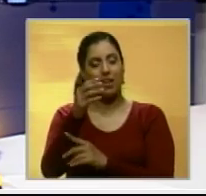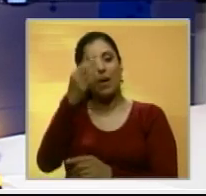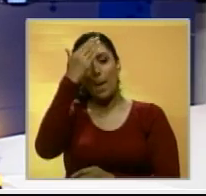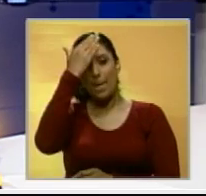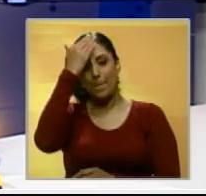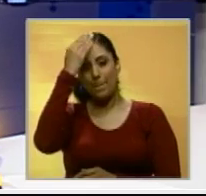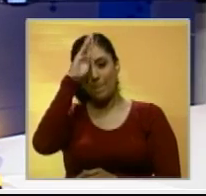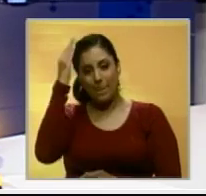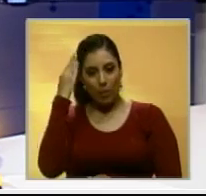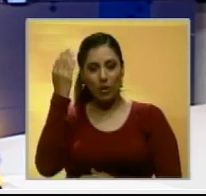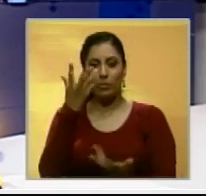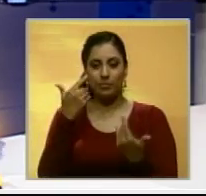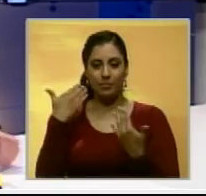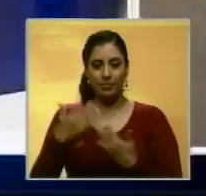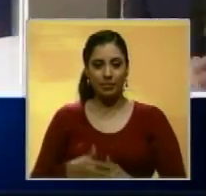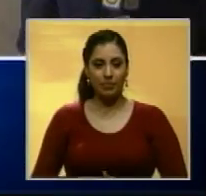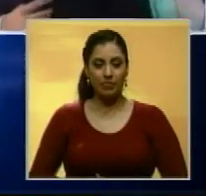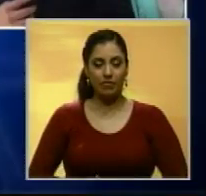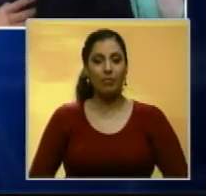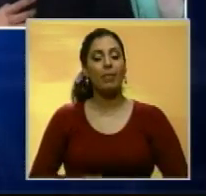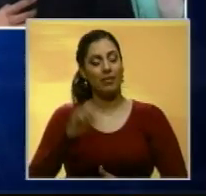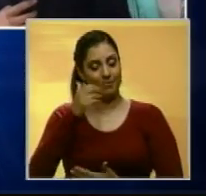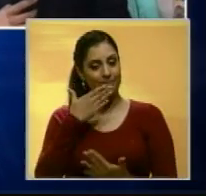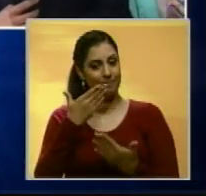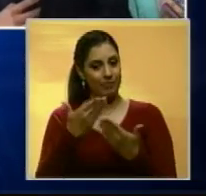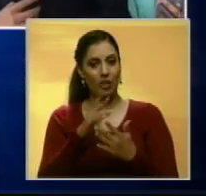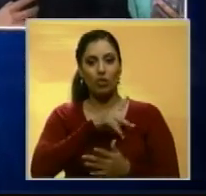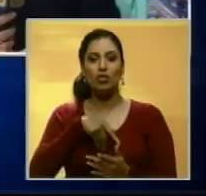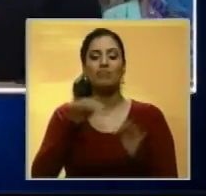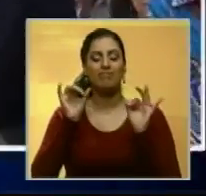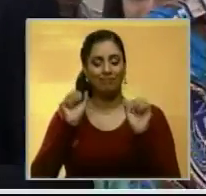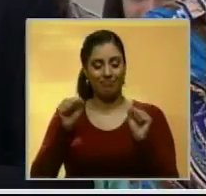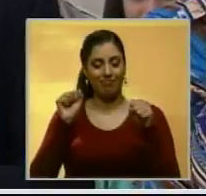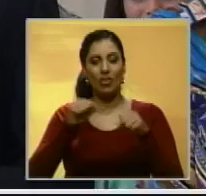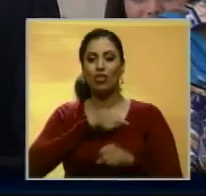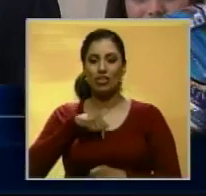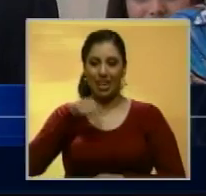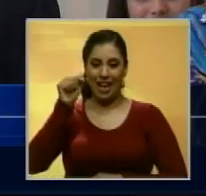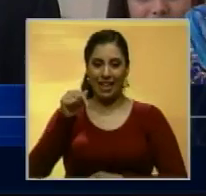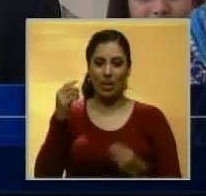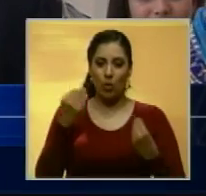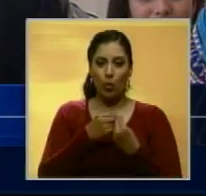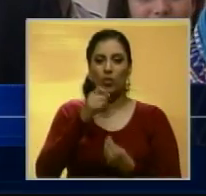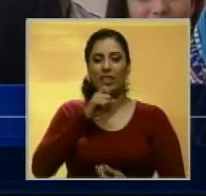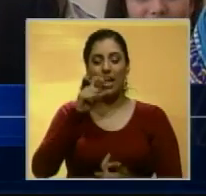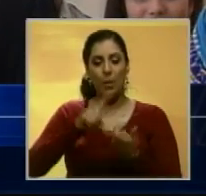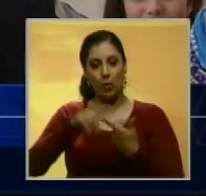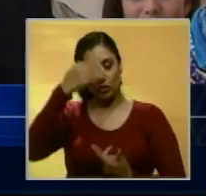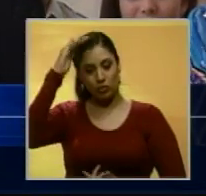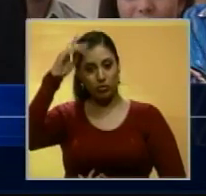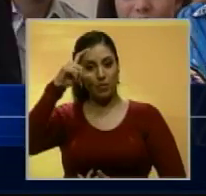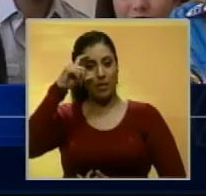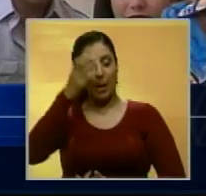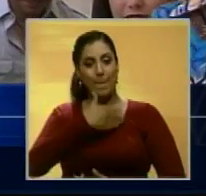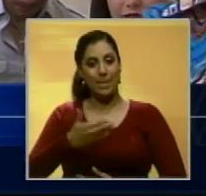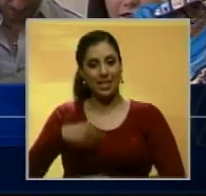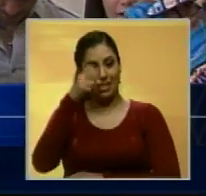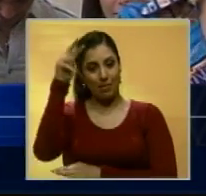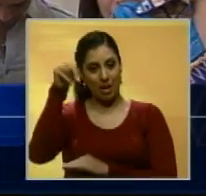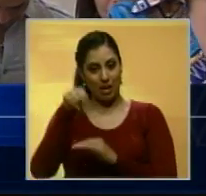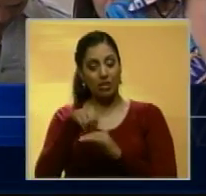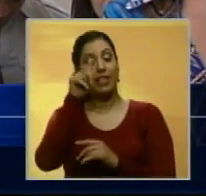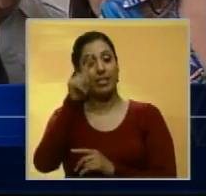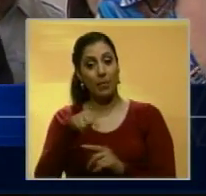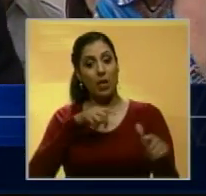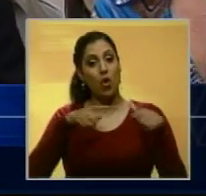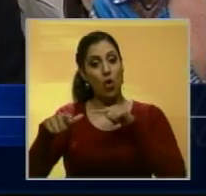Covela nos amplía. Sí, así es, gracias, buenas tardes. Nosotros precisamente estamos junto a Diana de Agostino, esposa del presidente de la Asamblea Nacional y